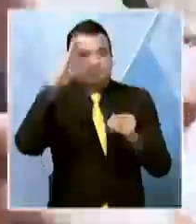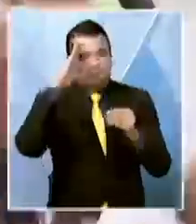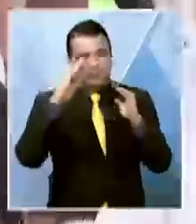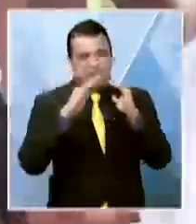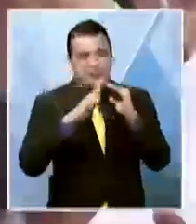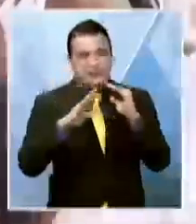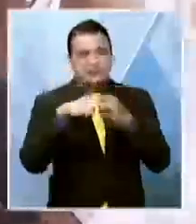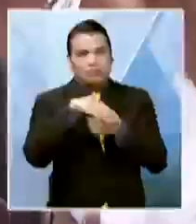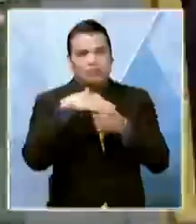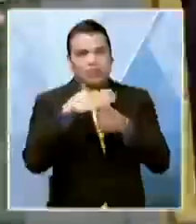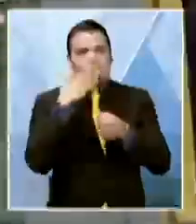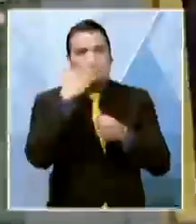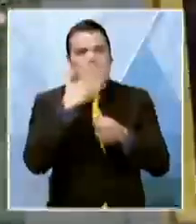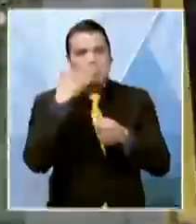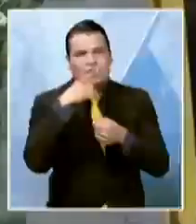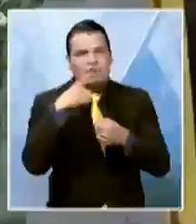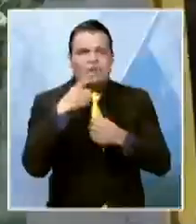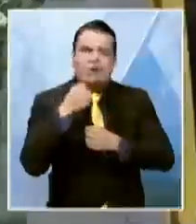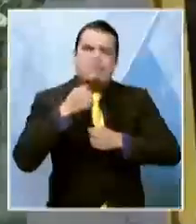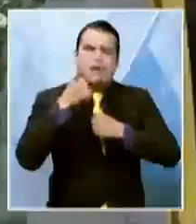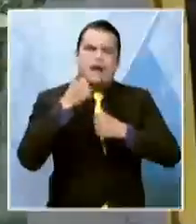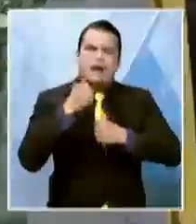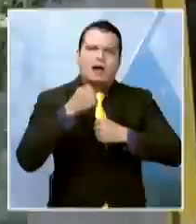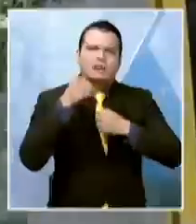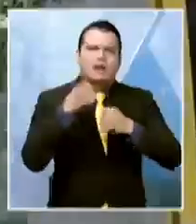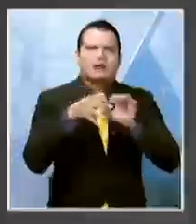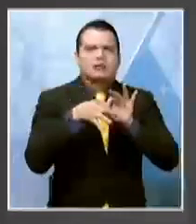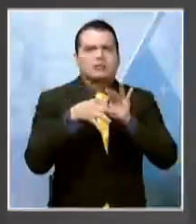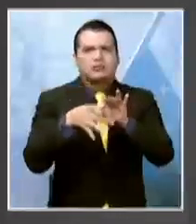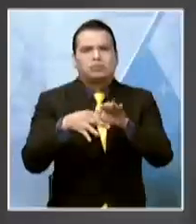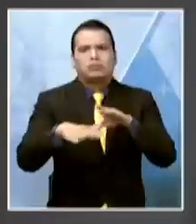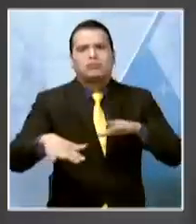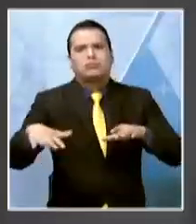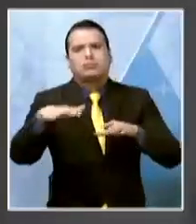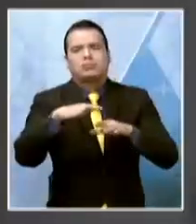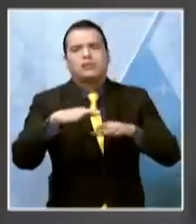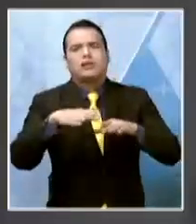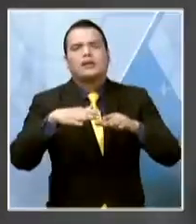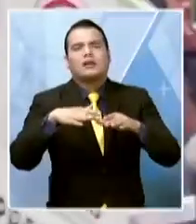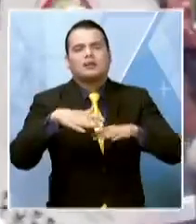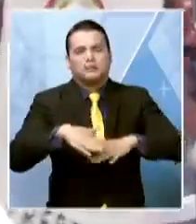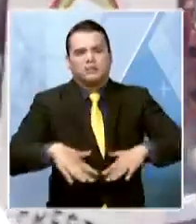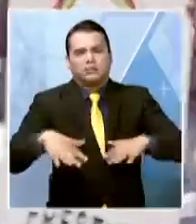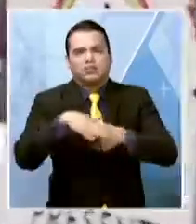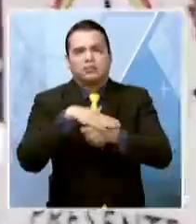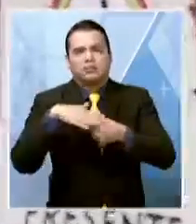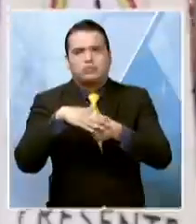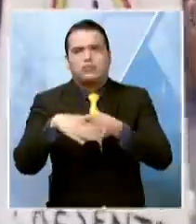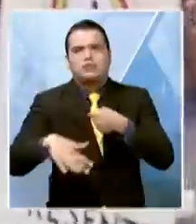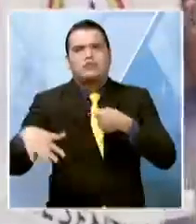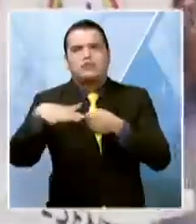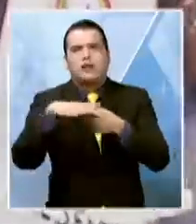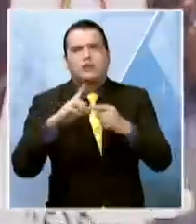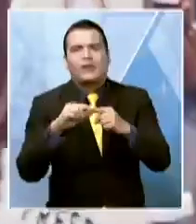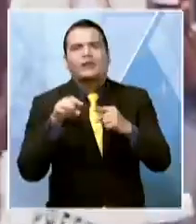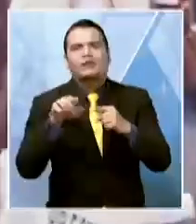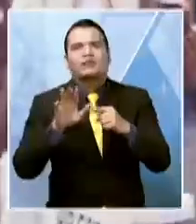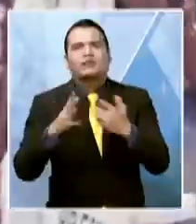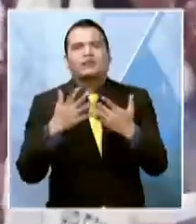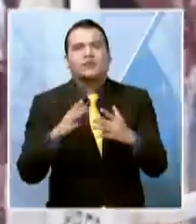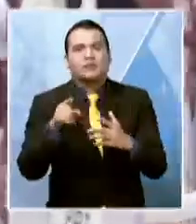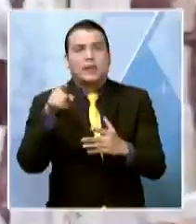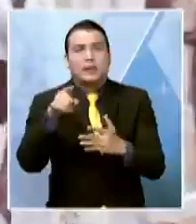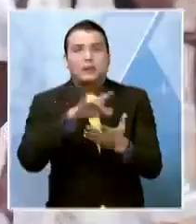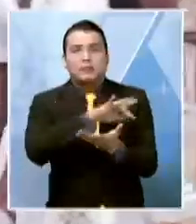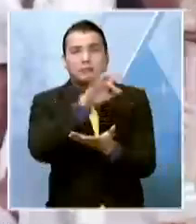Verde. Posteriormente en Llano Verde, en horas de la noche, realizarán una eucaristía. Nosotros vinimos a hacer un plantón para que la Fiscalía nos